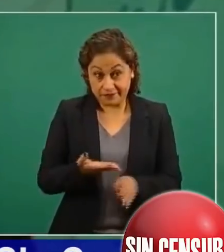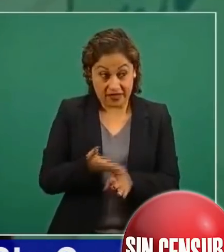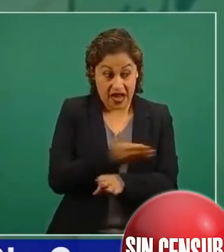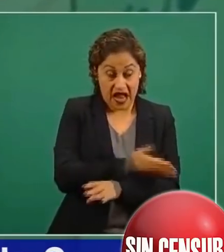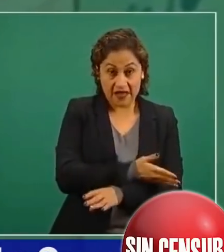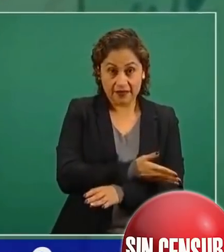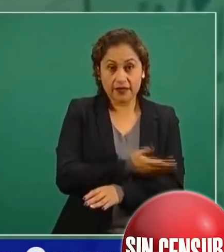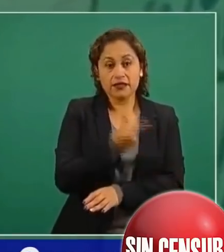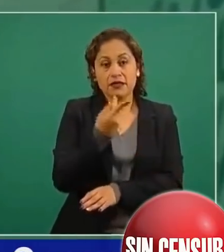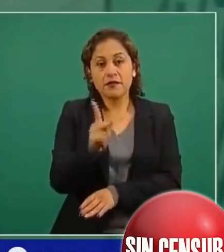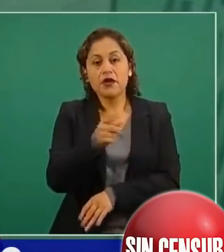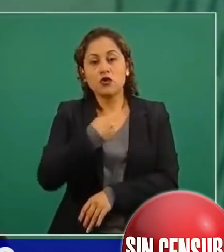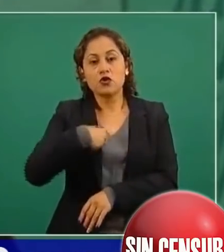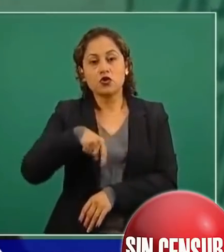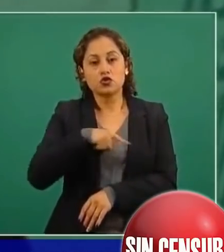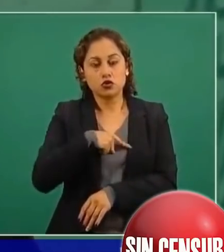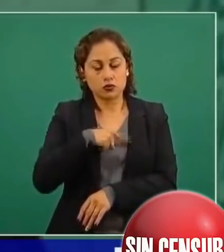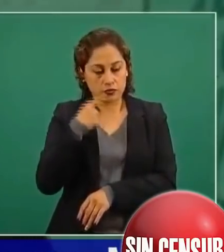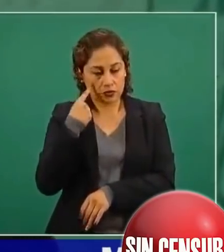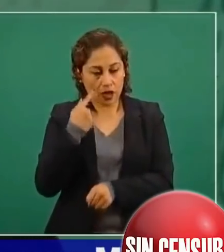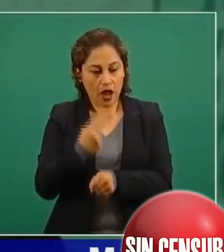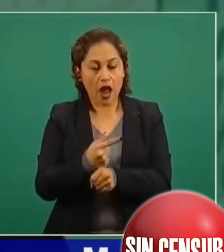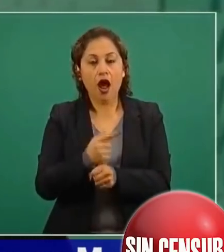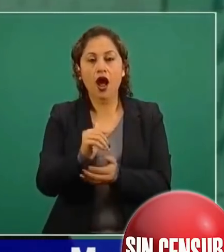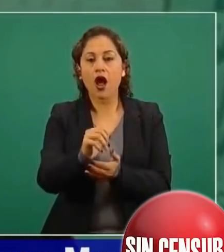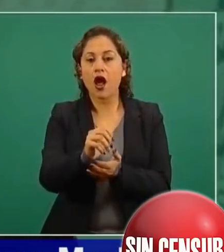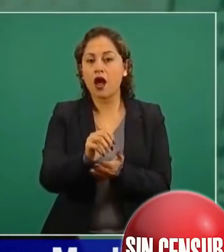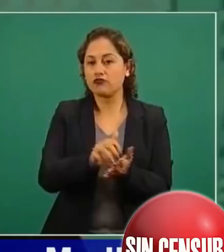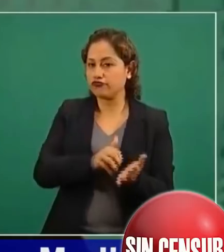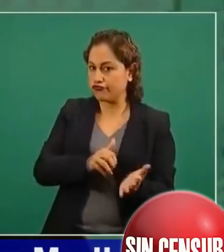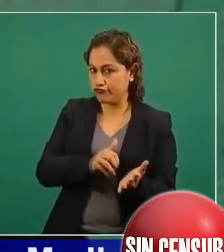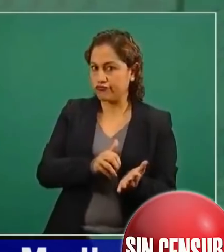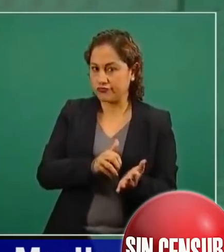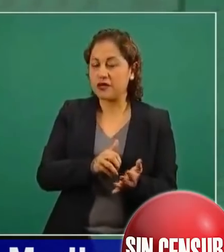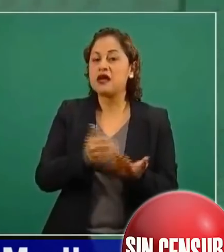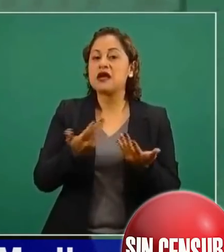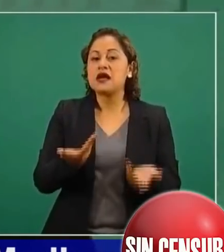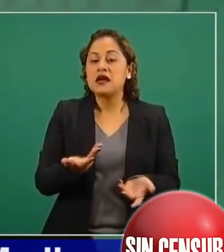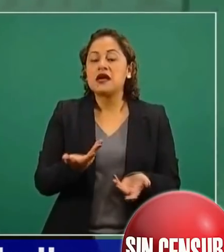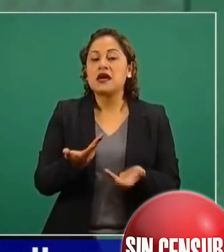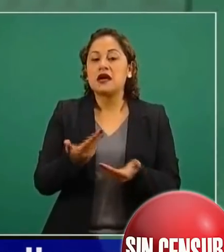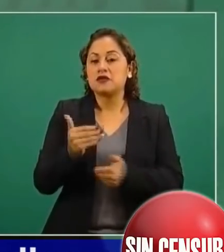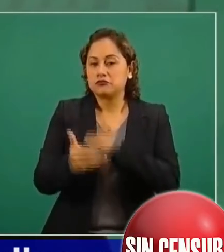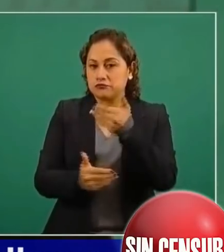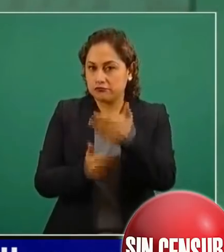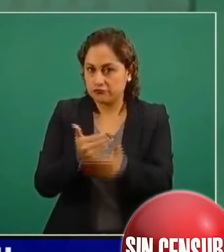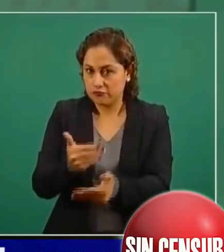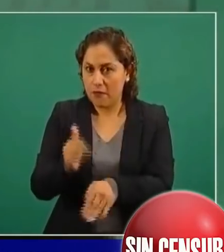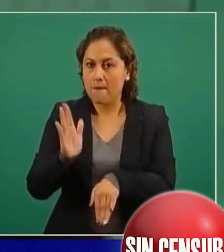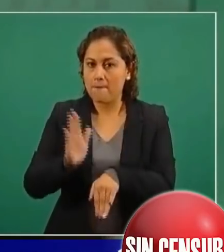haciendo ajustes, pero también tenemos que